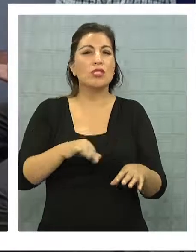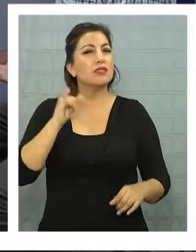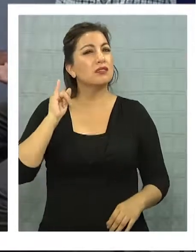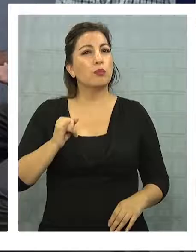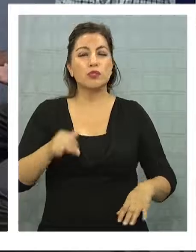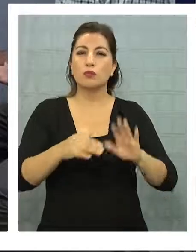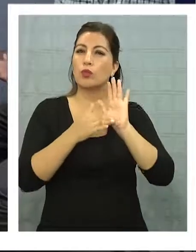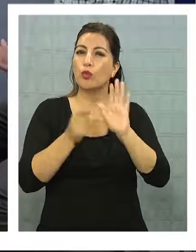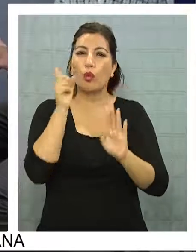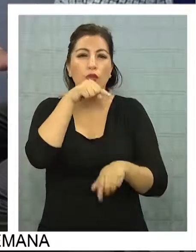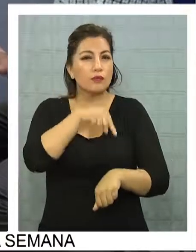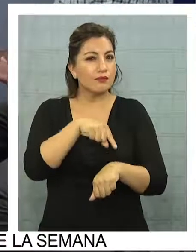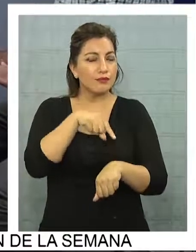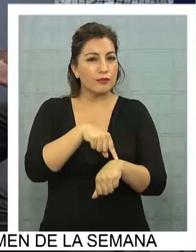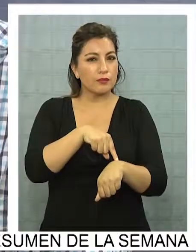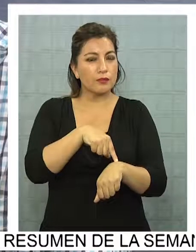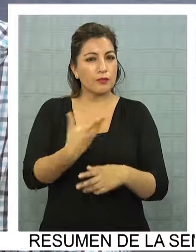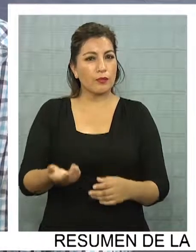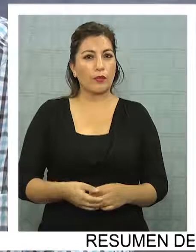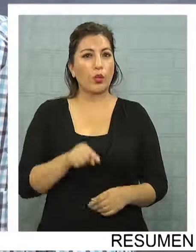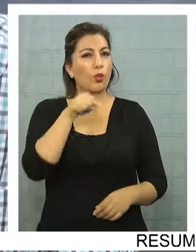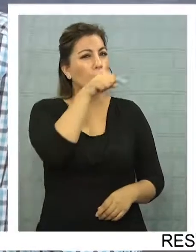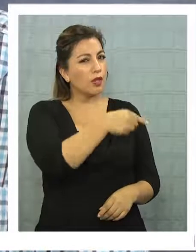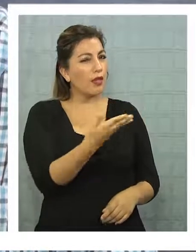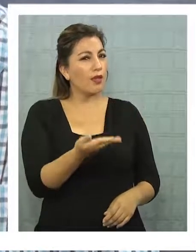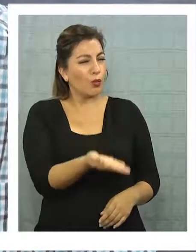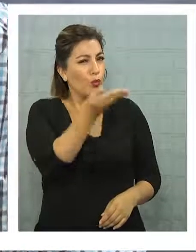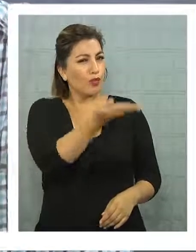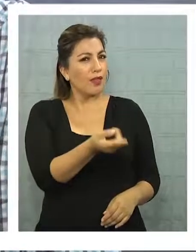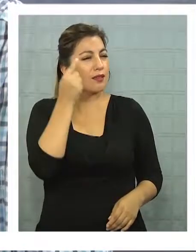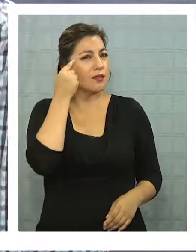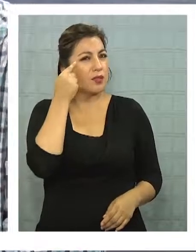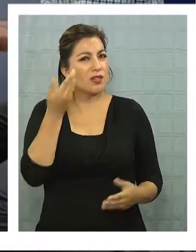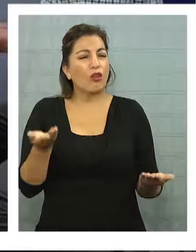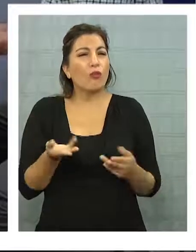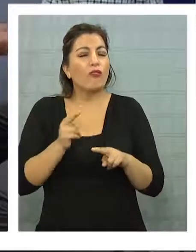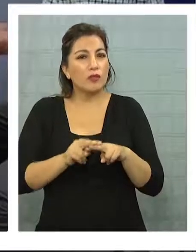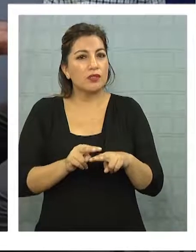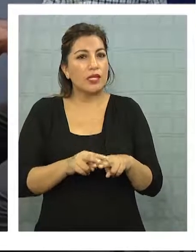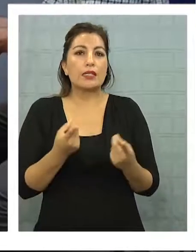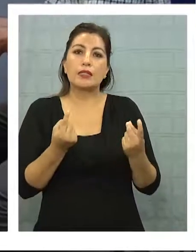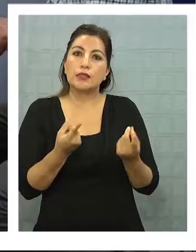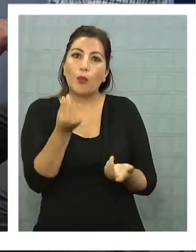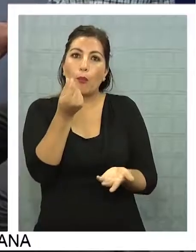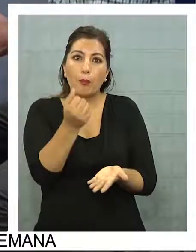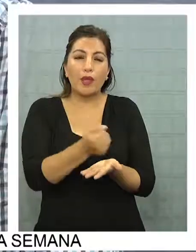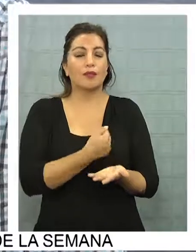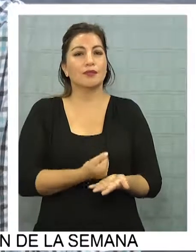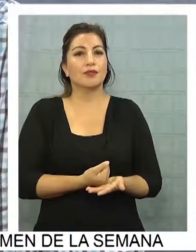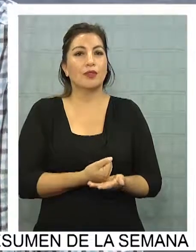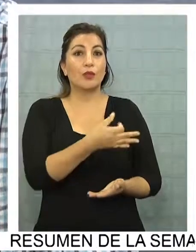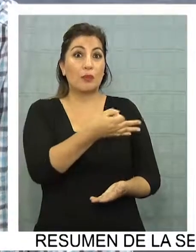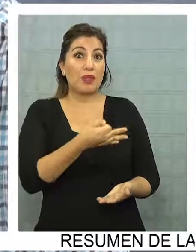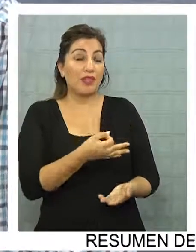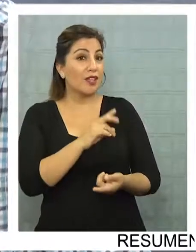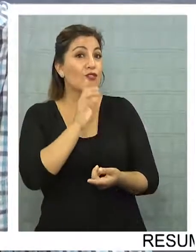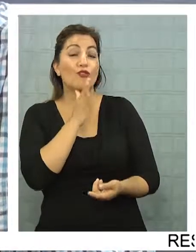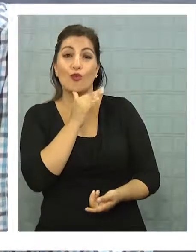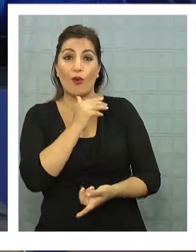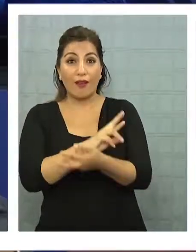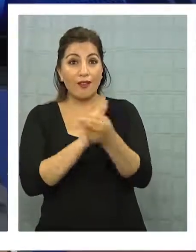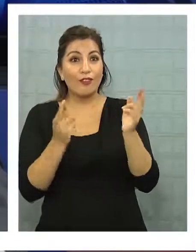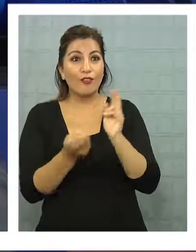estilo. Pero quien ha conocido personas con demencia senil sabe que ese tipo de cosas no significan nada. Que tienen ratos lúcidos y tratos no, ratos no lúcidos. Por lo